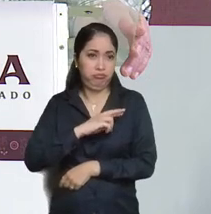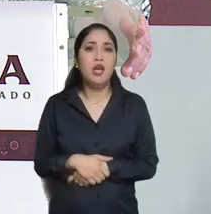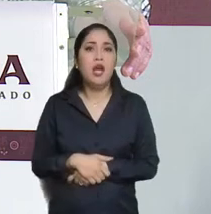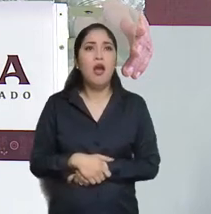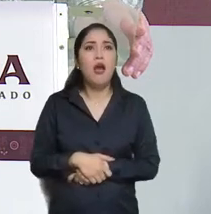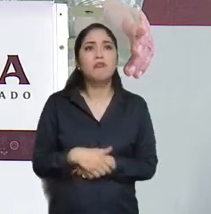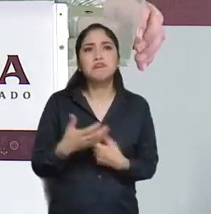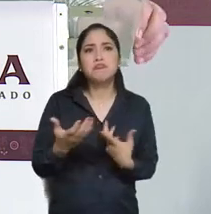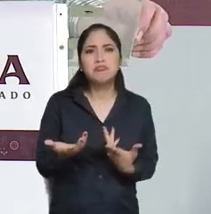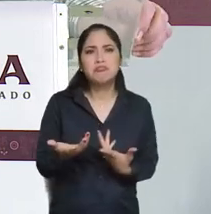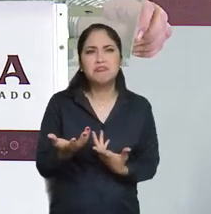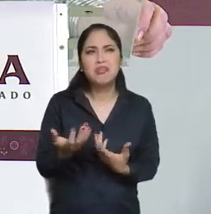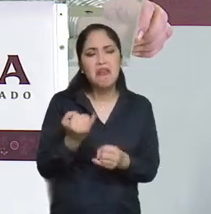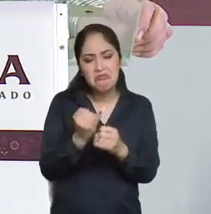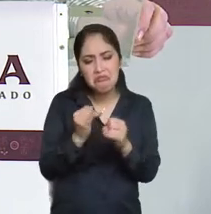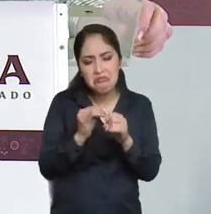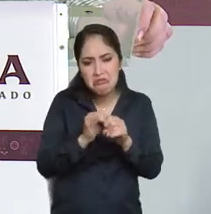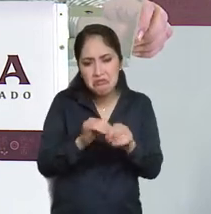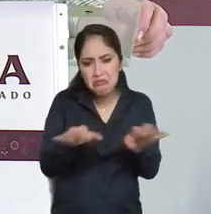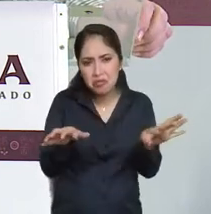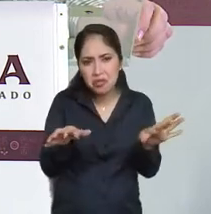la información más